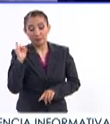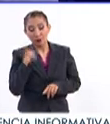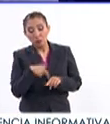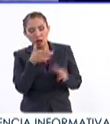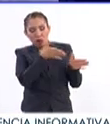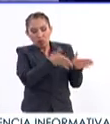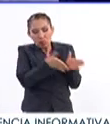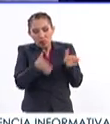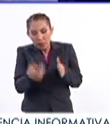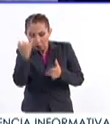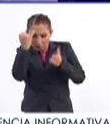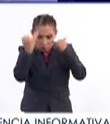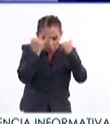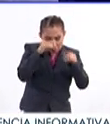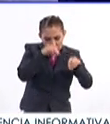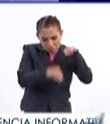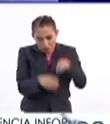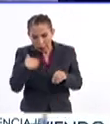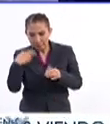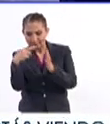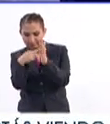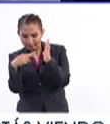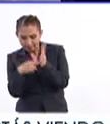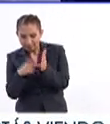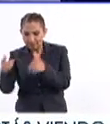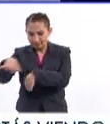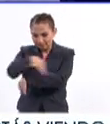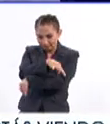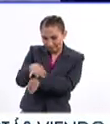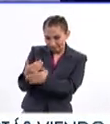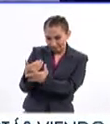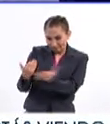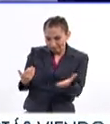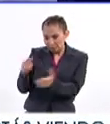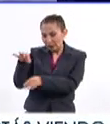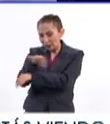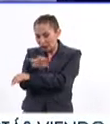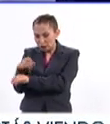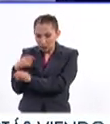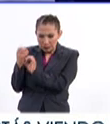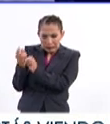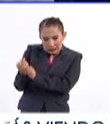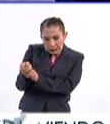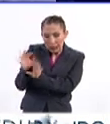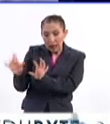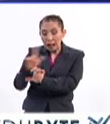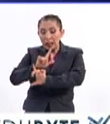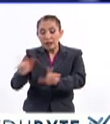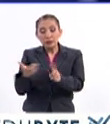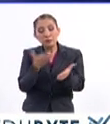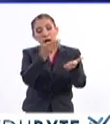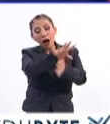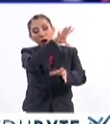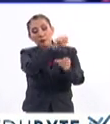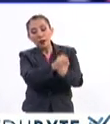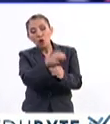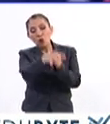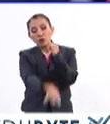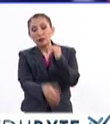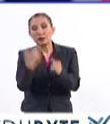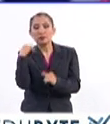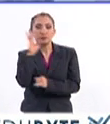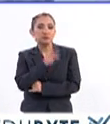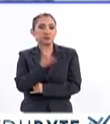las fases de conceptualización, requerimientos, diseño preliminar y diseño crítico, se alistan para completar las